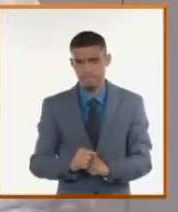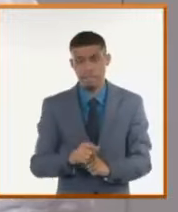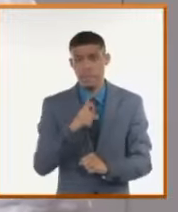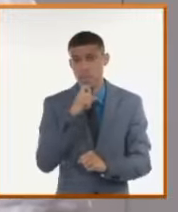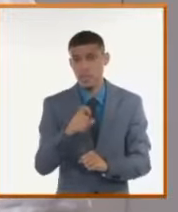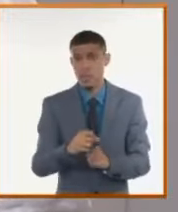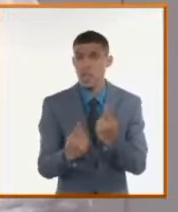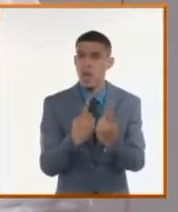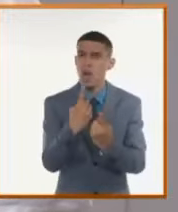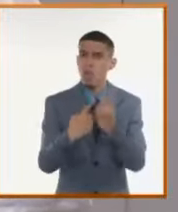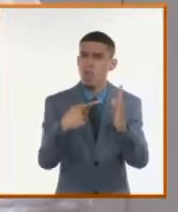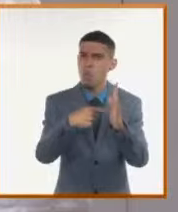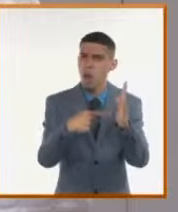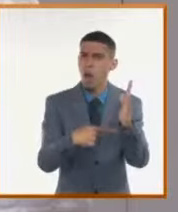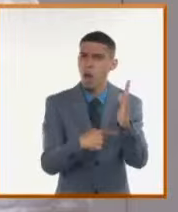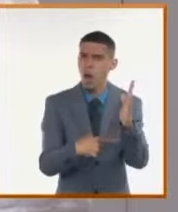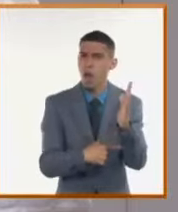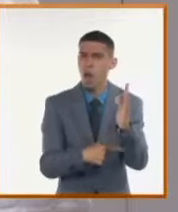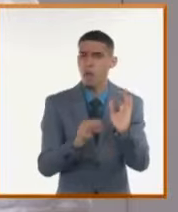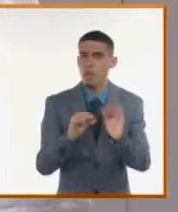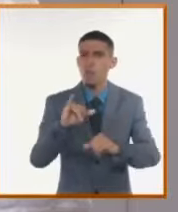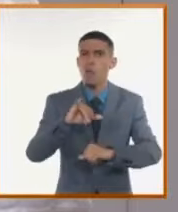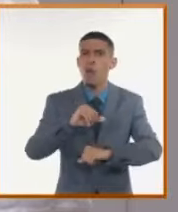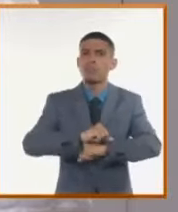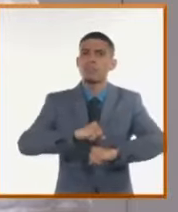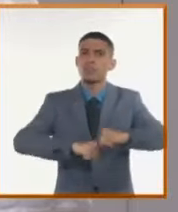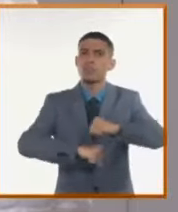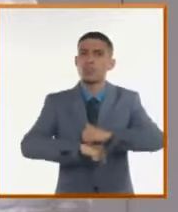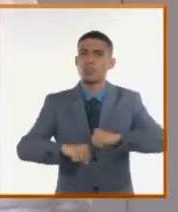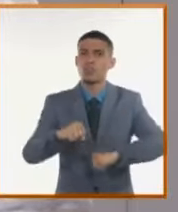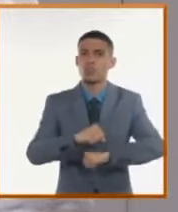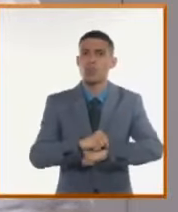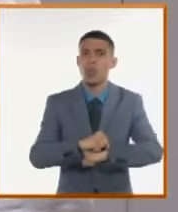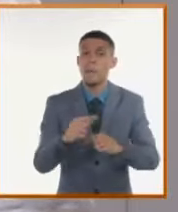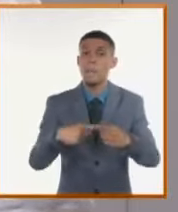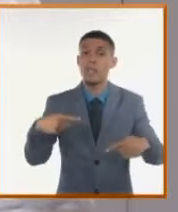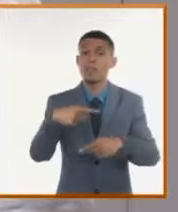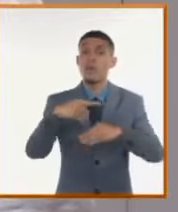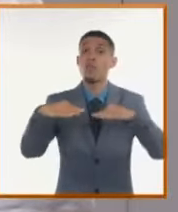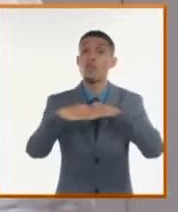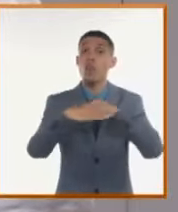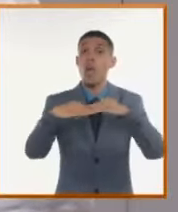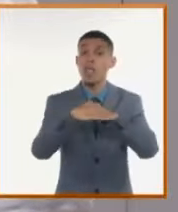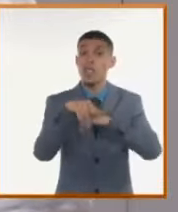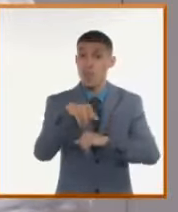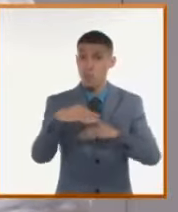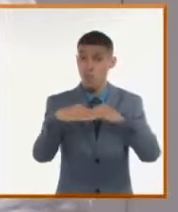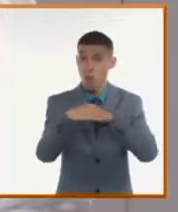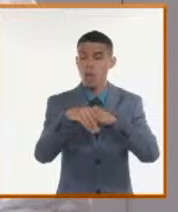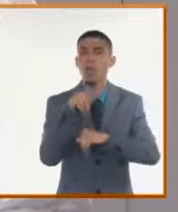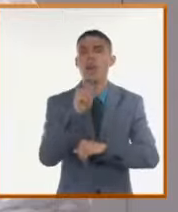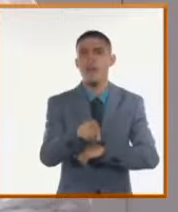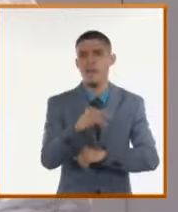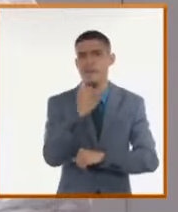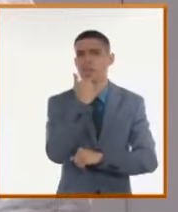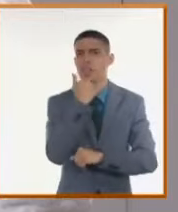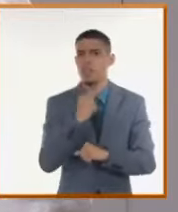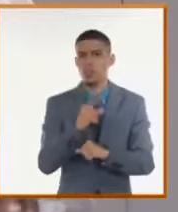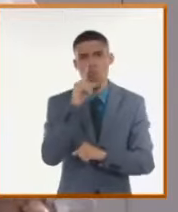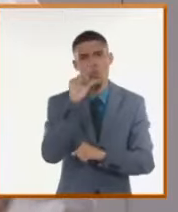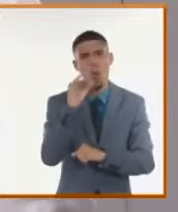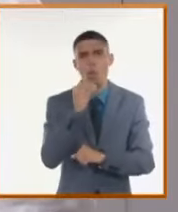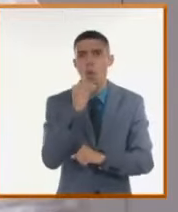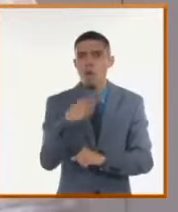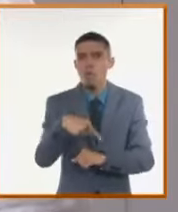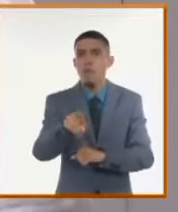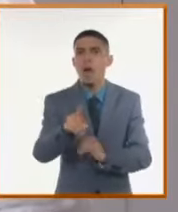algunos elementos en la infraestructura sobre todo en lo asociados a los puentes que no permiten la circulación segura y